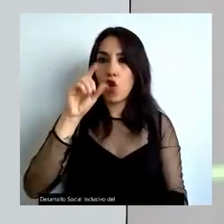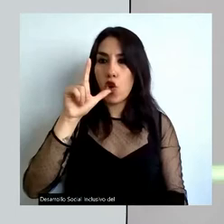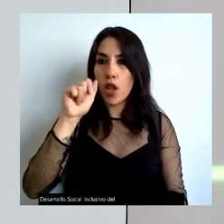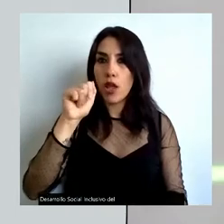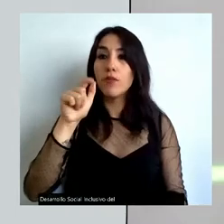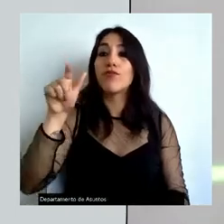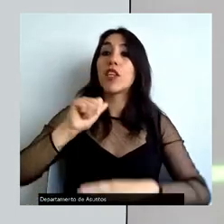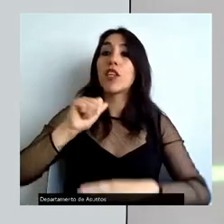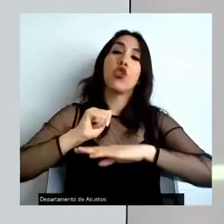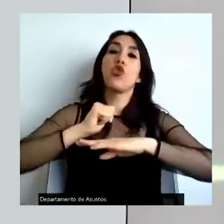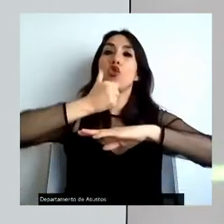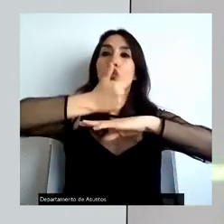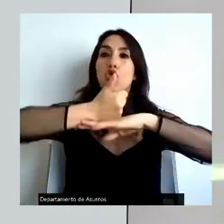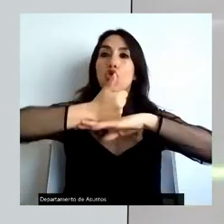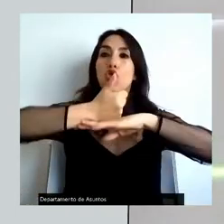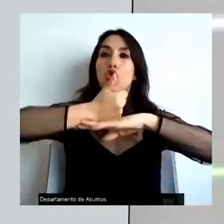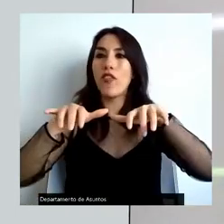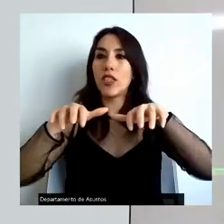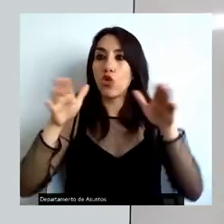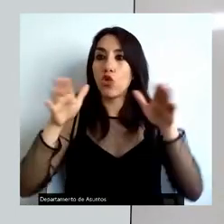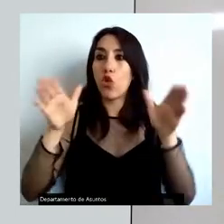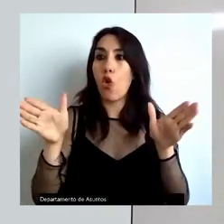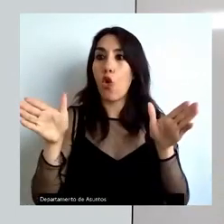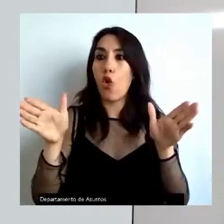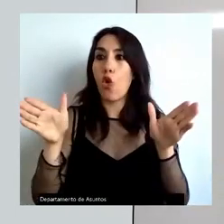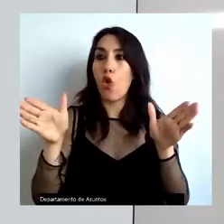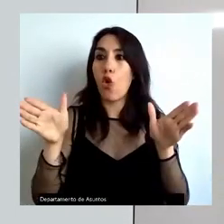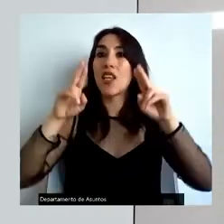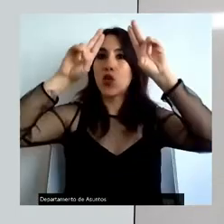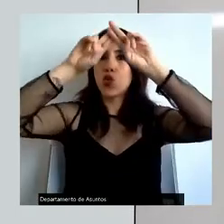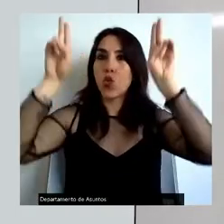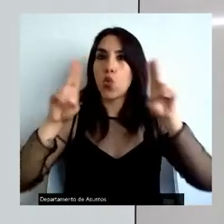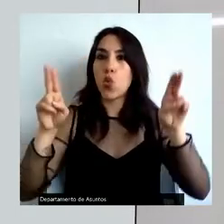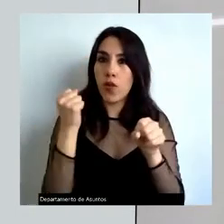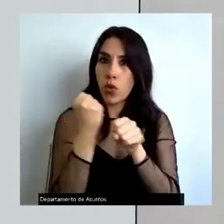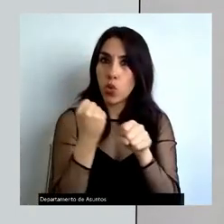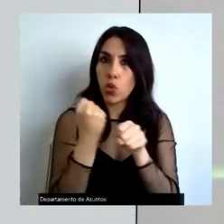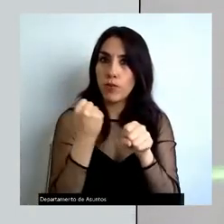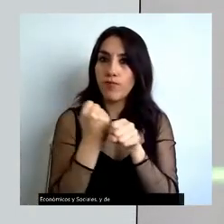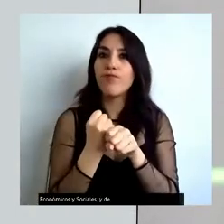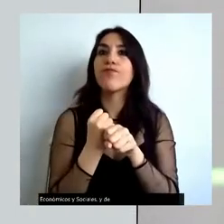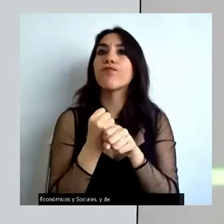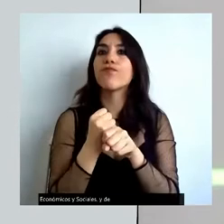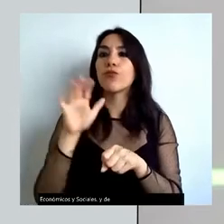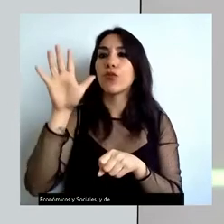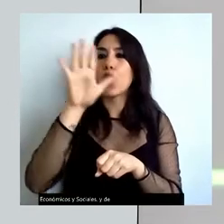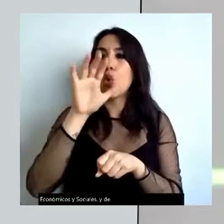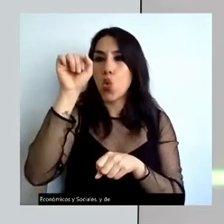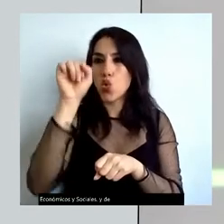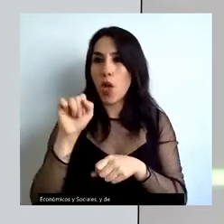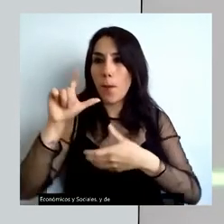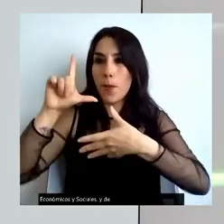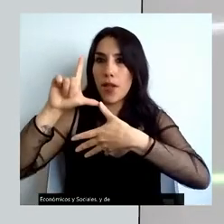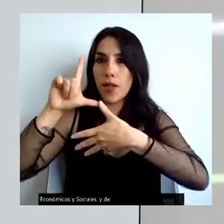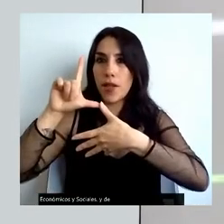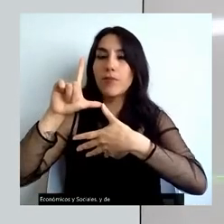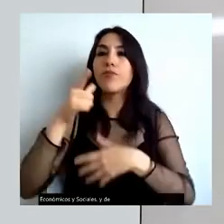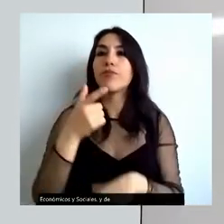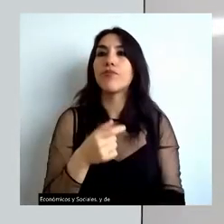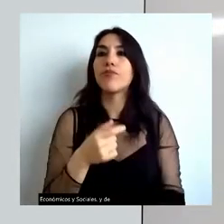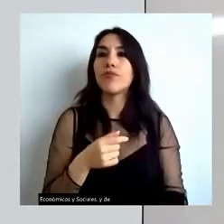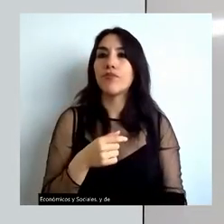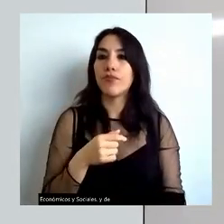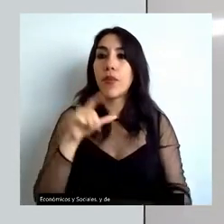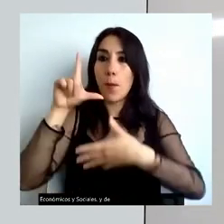Organización Internacional del Trabajo para el Cono Sur de América Latina. Bueno, así es, Carolina. Antes